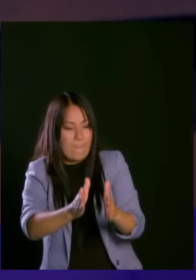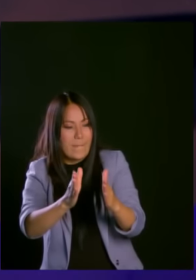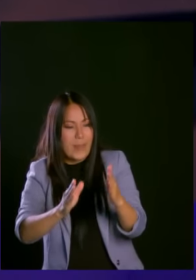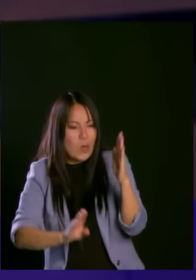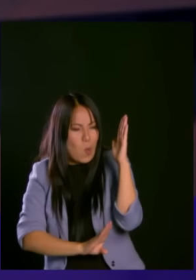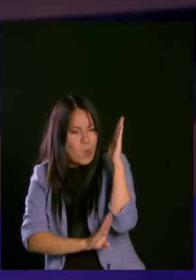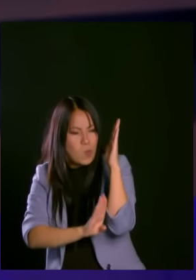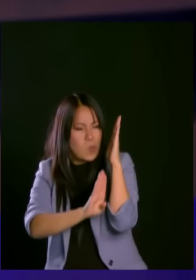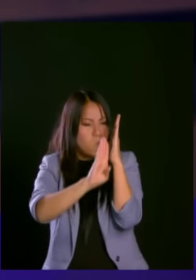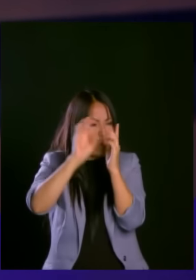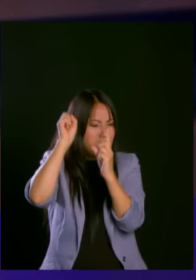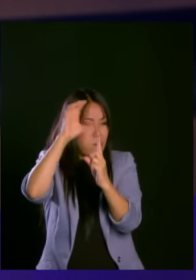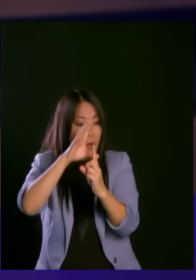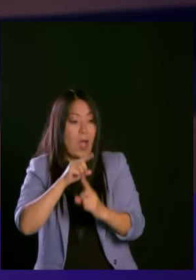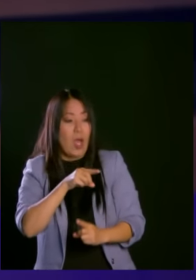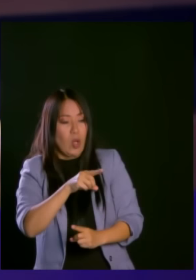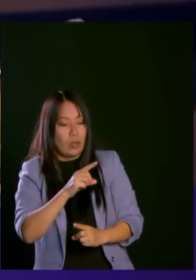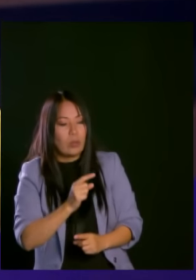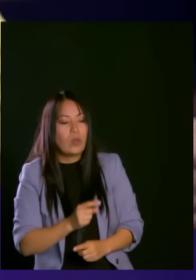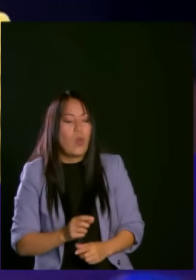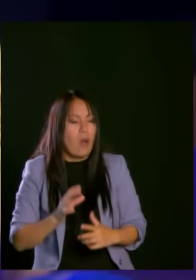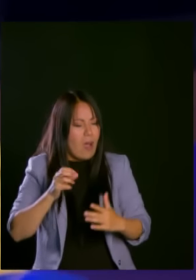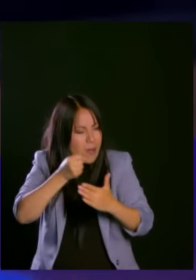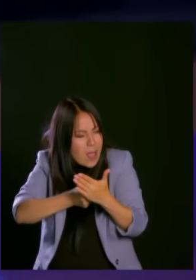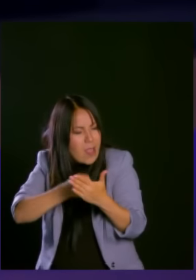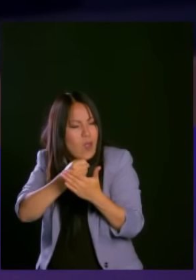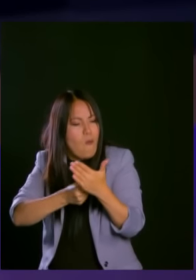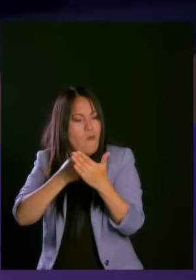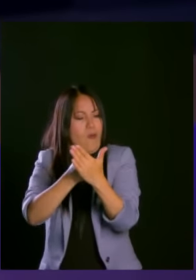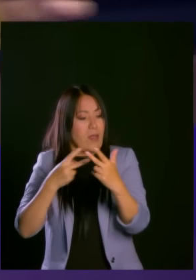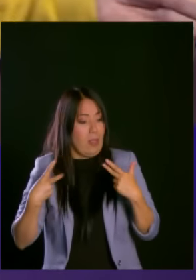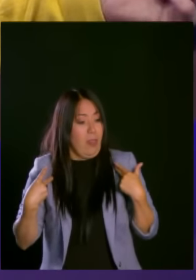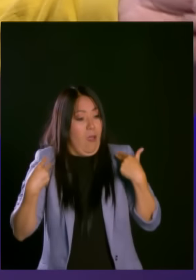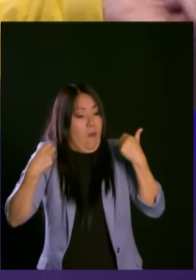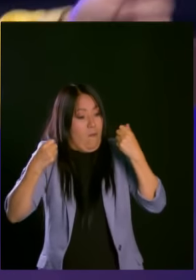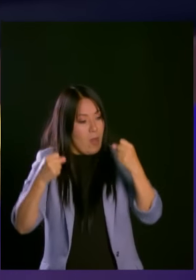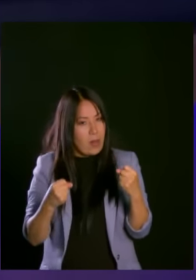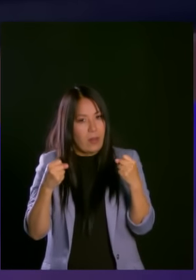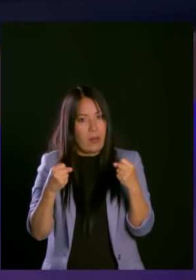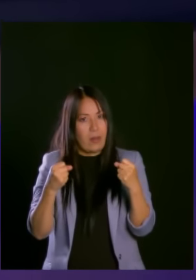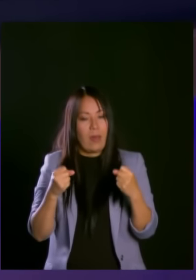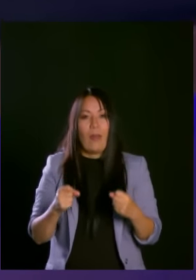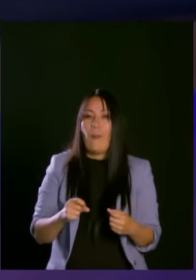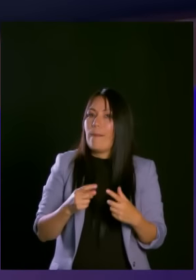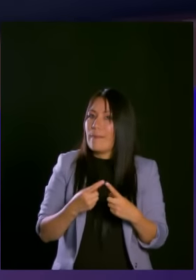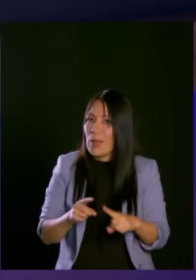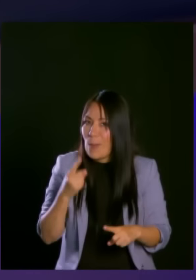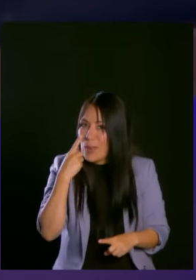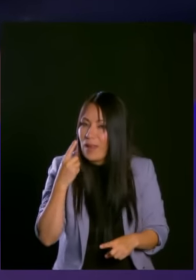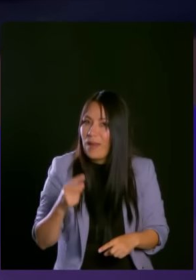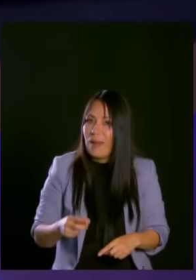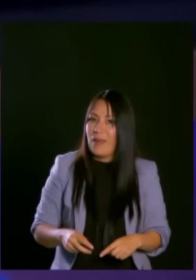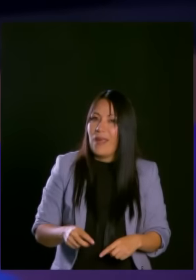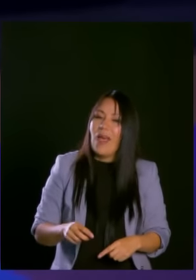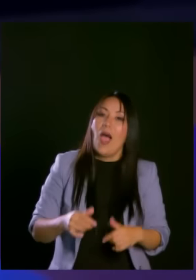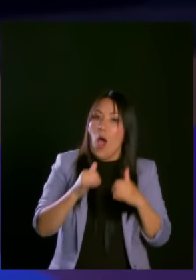esfuérzate y sé muy valiente. Pero te voy a hacer una pregunta. ¿Ya era Josué valiente y esforzado?